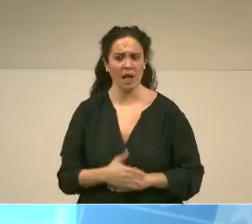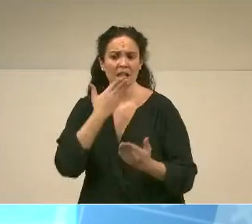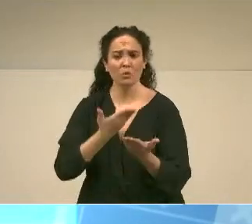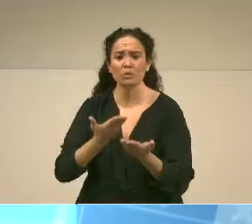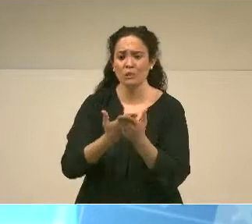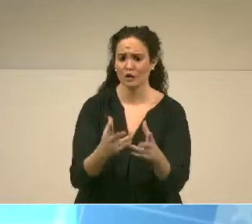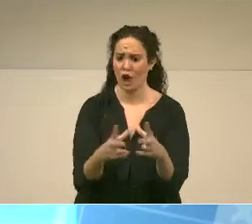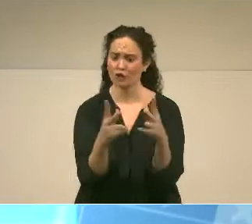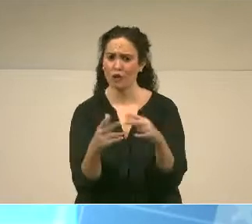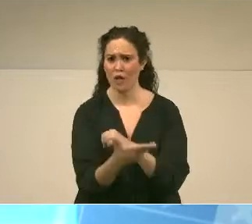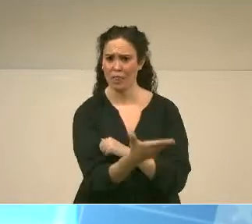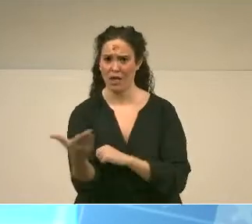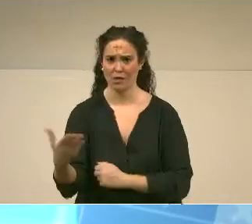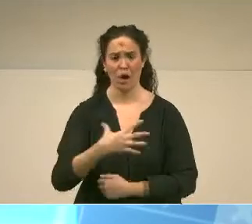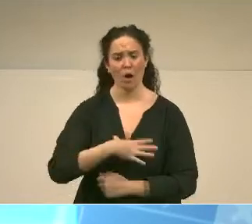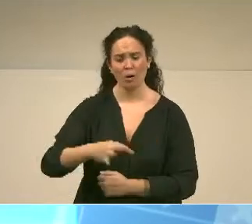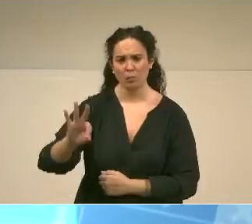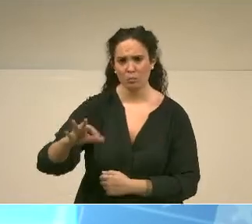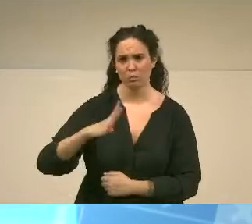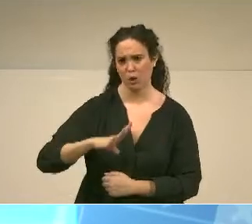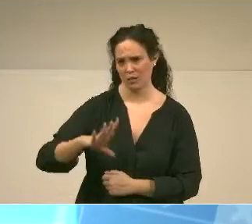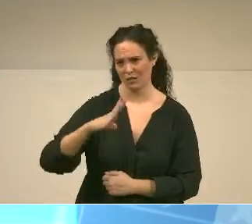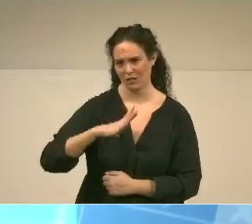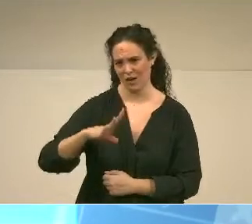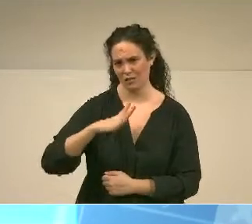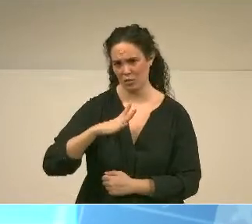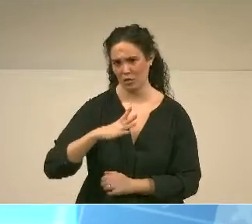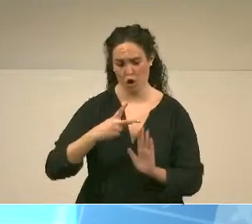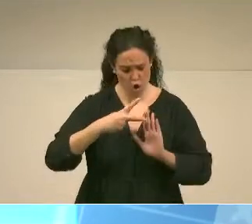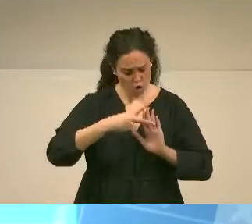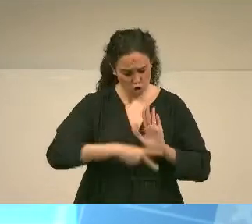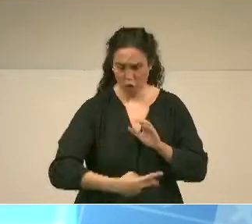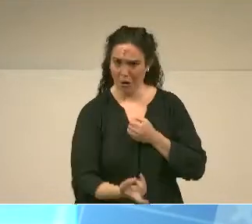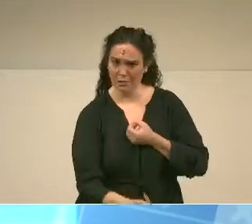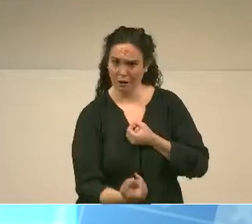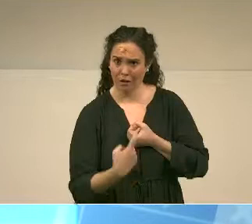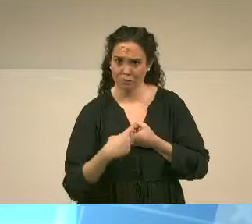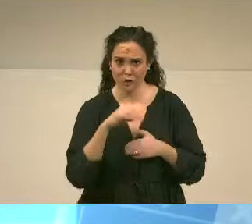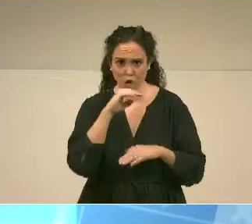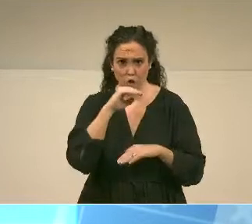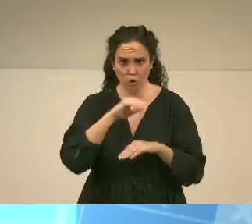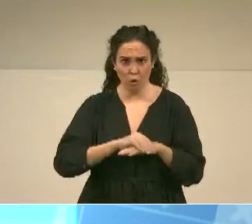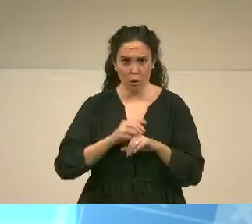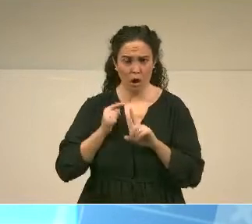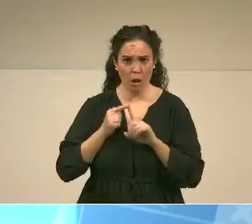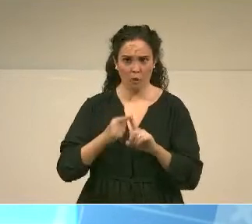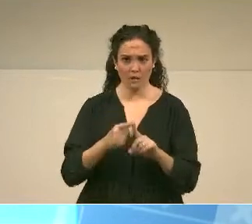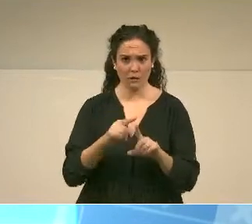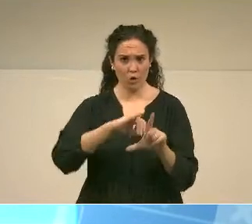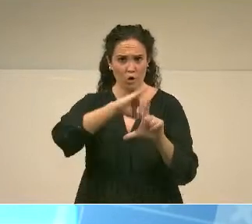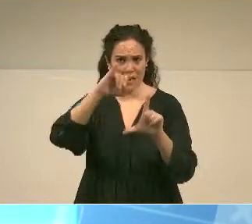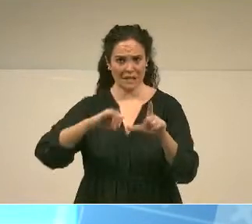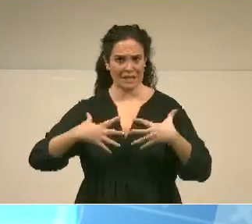sume a las medidas y restricciones que se han impuesto para hacer frente a esta situación sanitaria. Es un